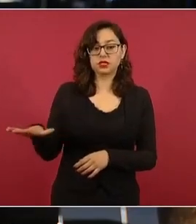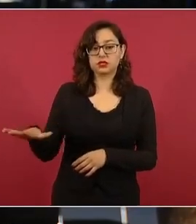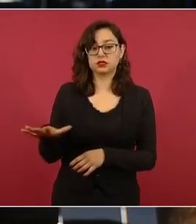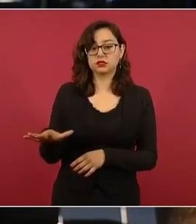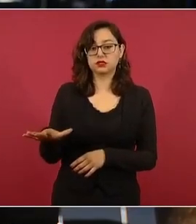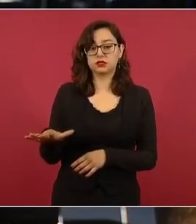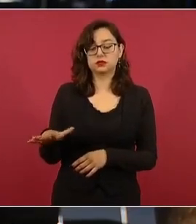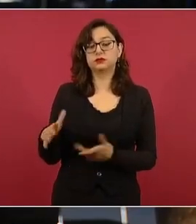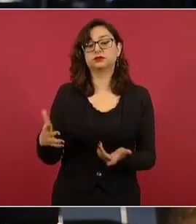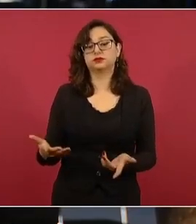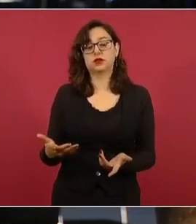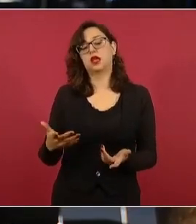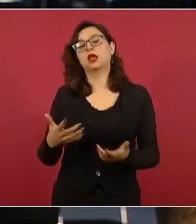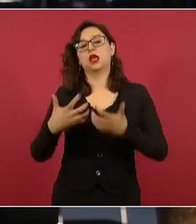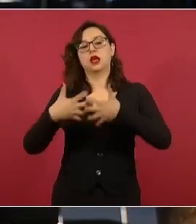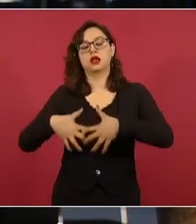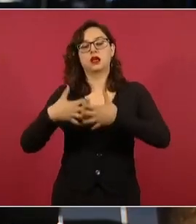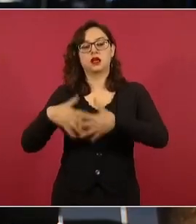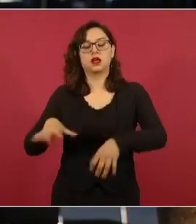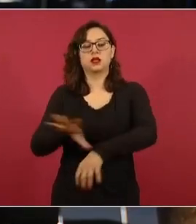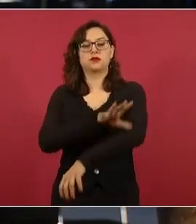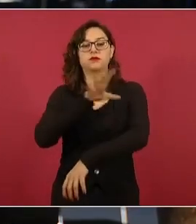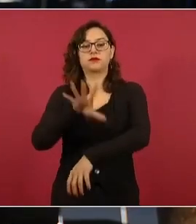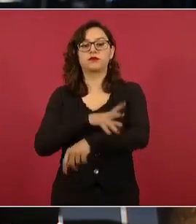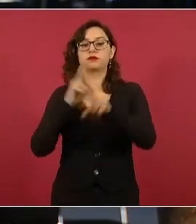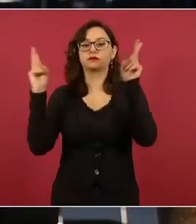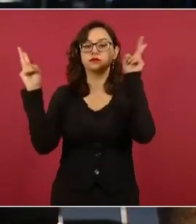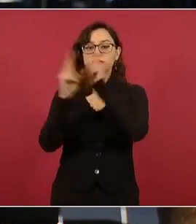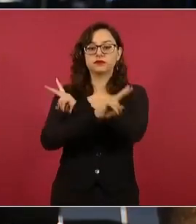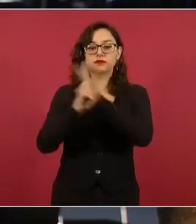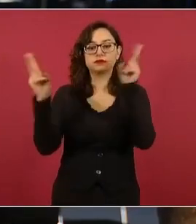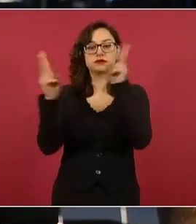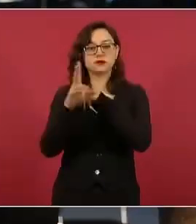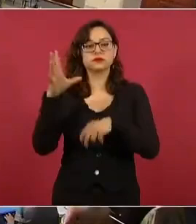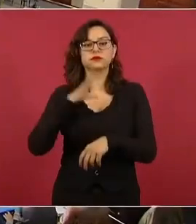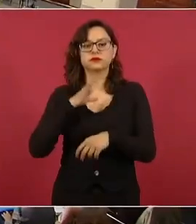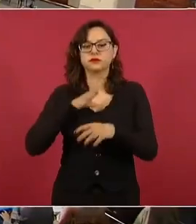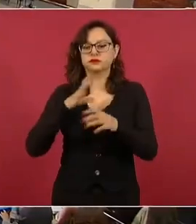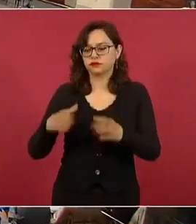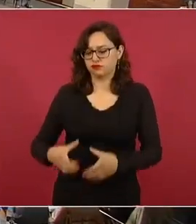es las eólicas, porque se han instalado eólicas